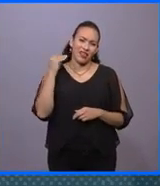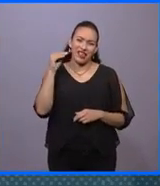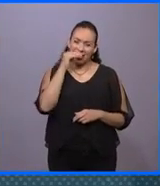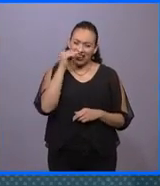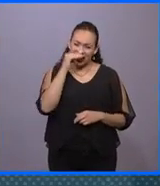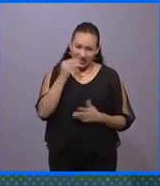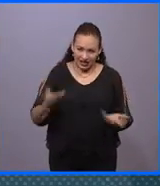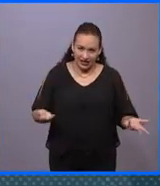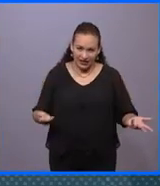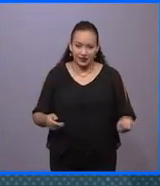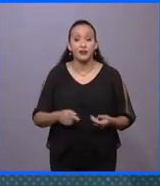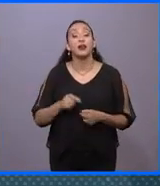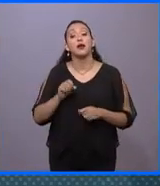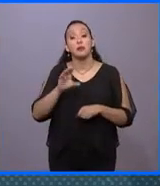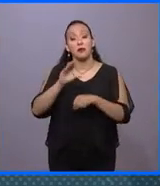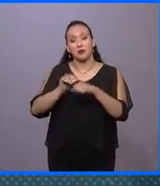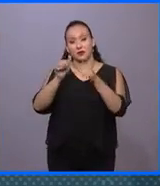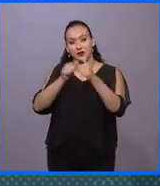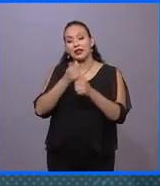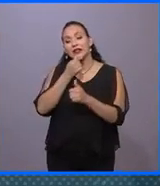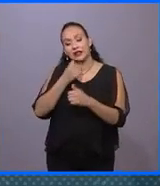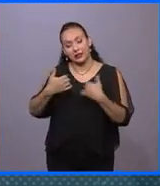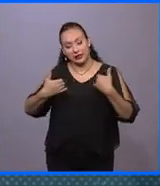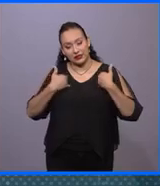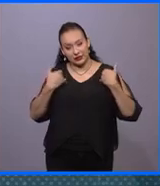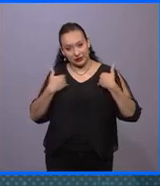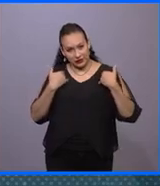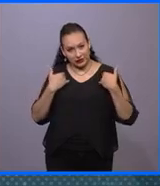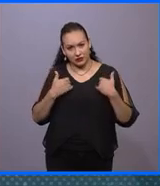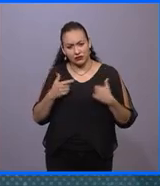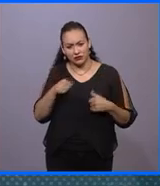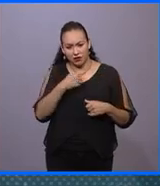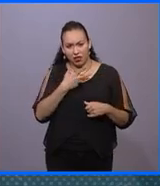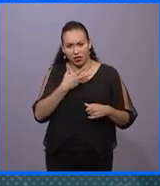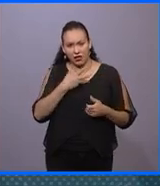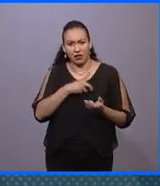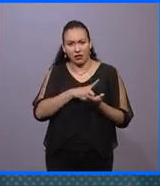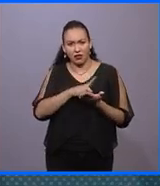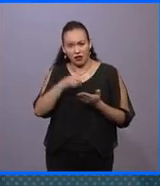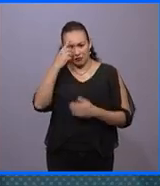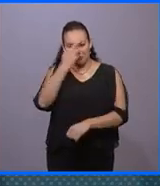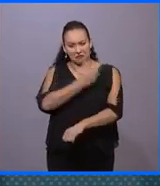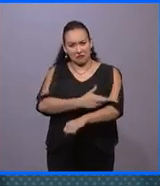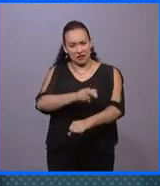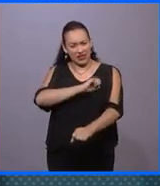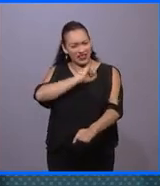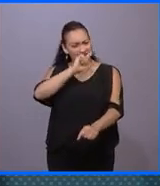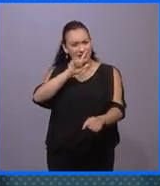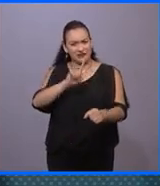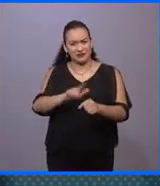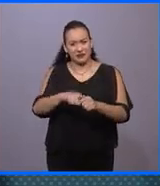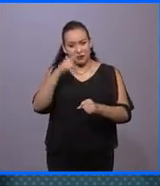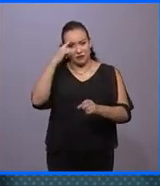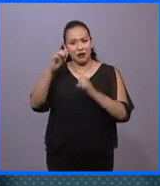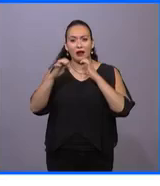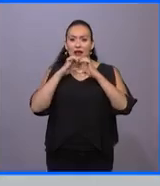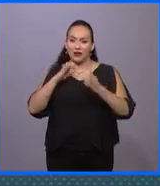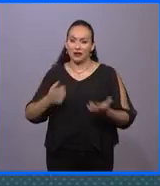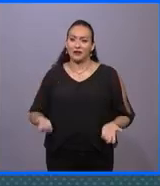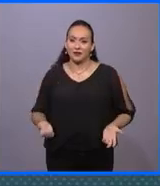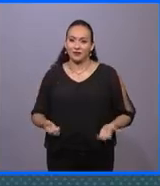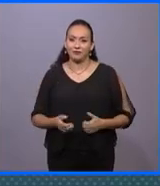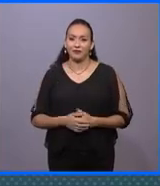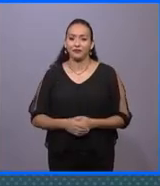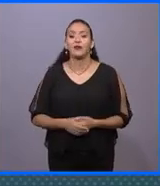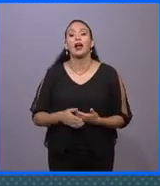de la condición de refugiada, las niñas, niños y adolescentes tienen derecho a procedimientos especializados de entrevistas.